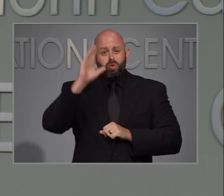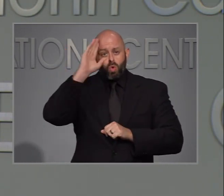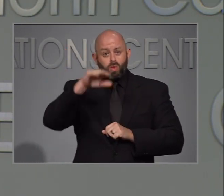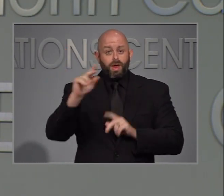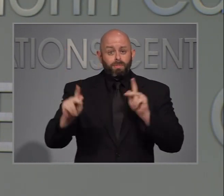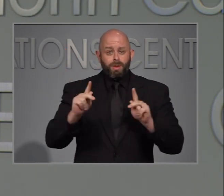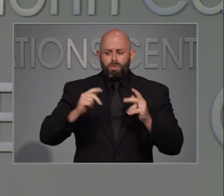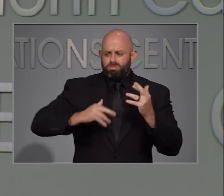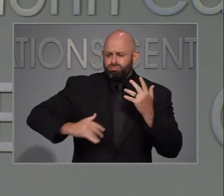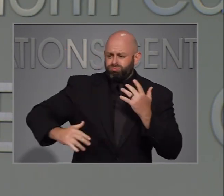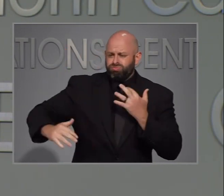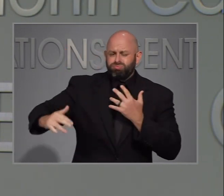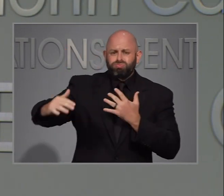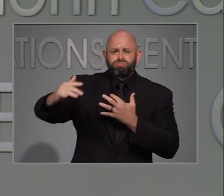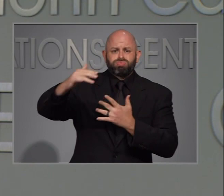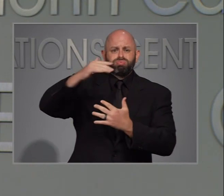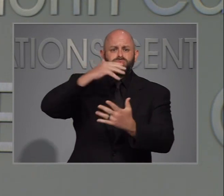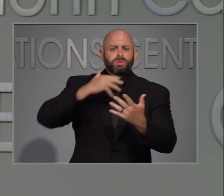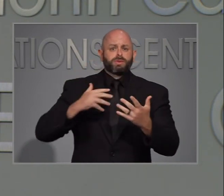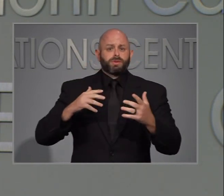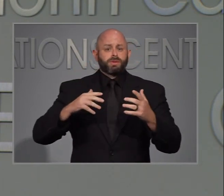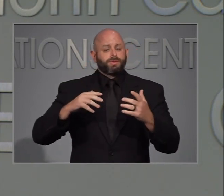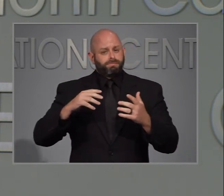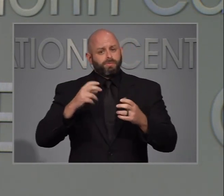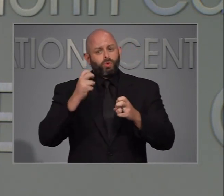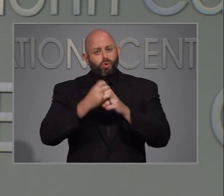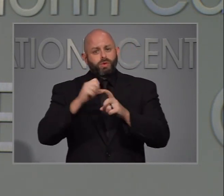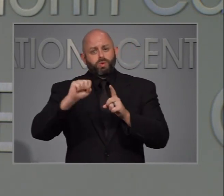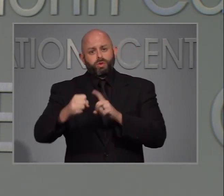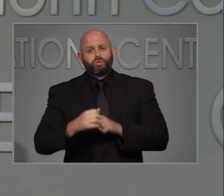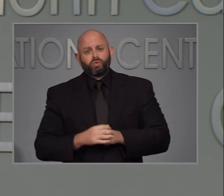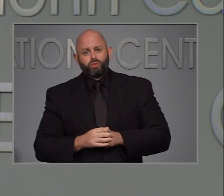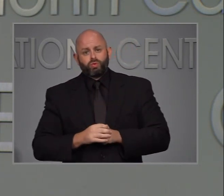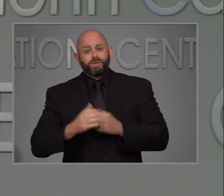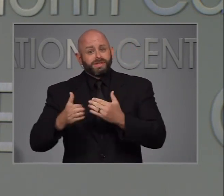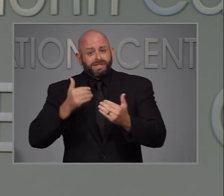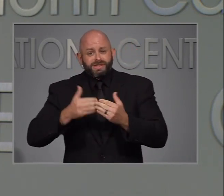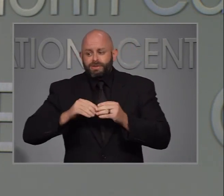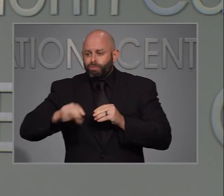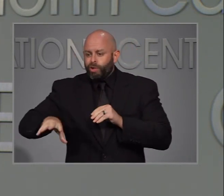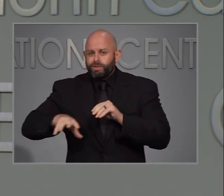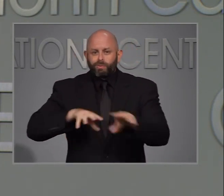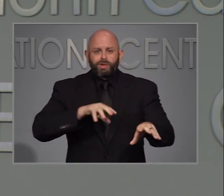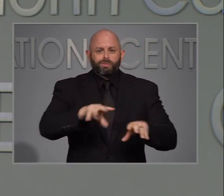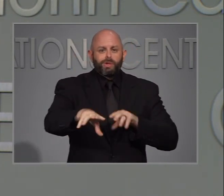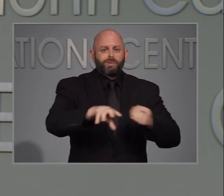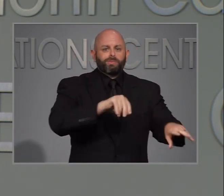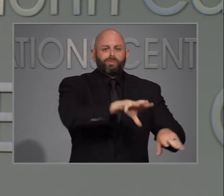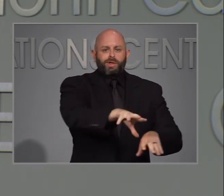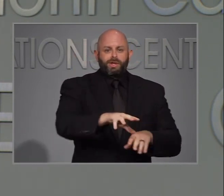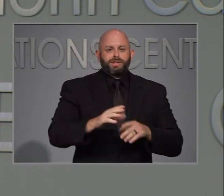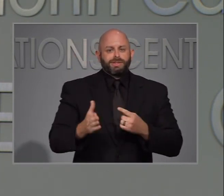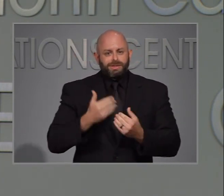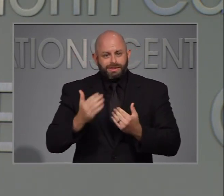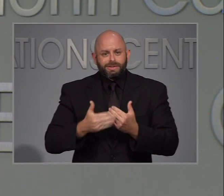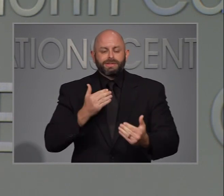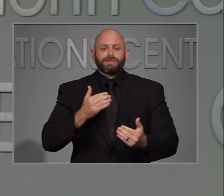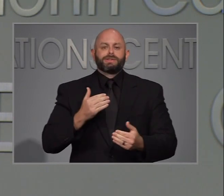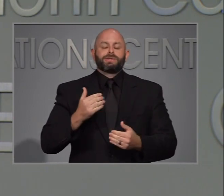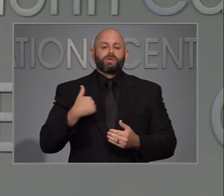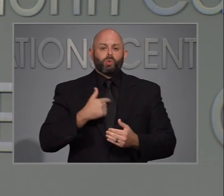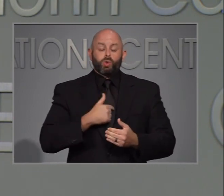que cuando las reuniones hay mucha gente, puede ser una situación difícil, es fácil propagar el